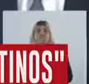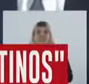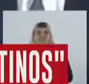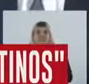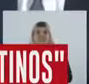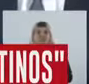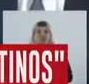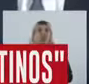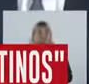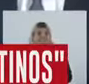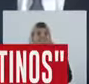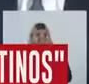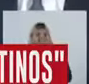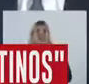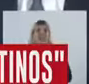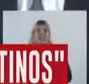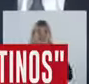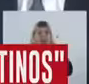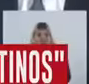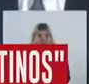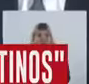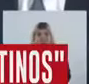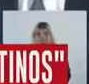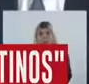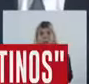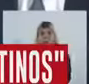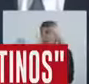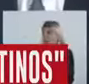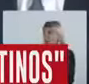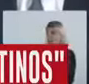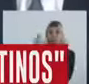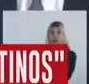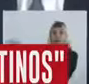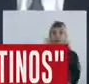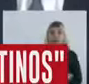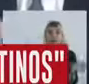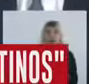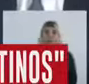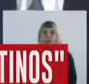22.630 fueguinos o fueguinas que quedaban en intemperie, al desamparo más absoluto.